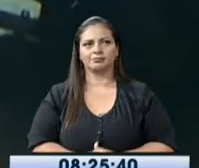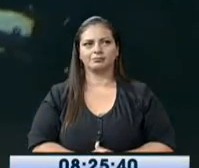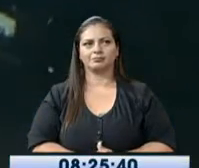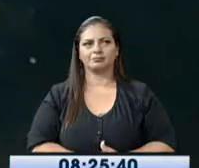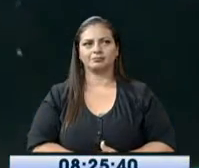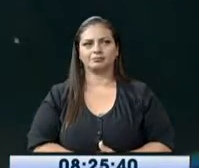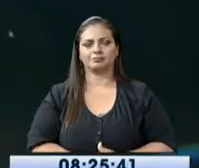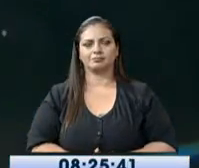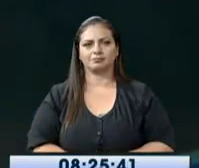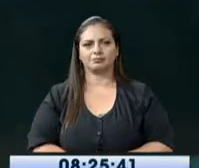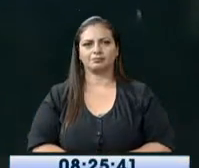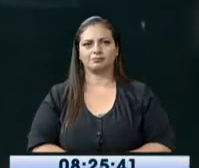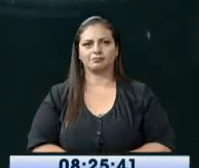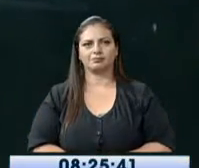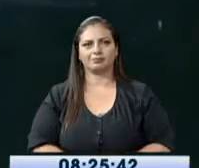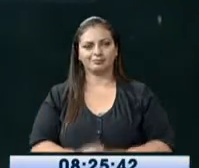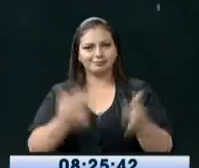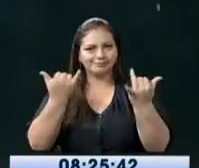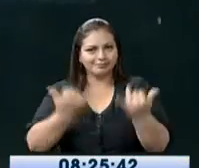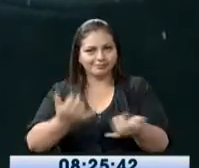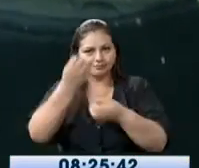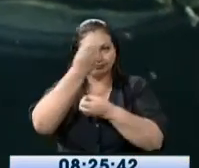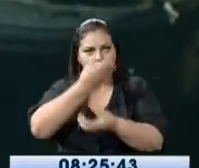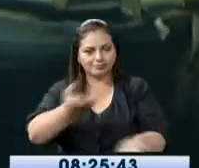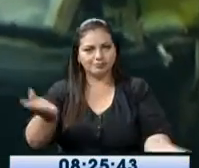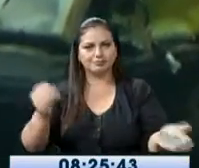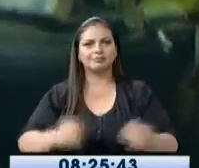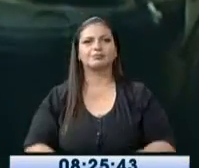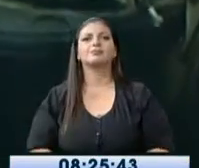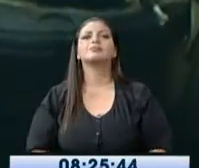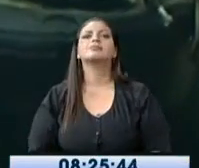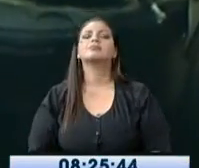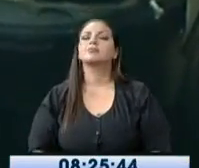Y bien, ahora les contamos que gran cantidad de material...